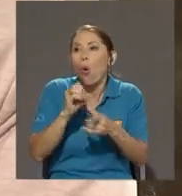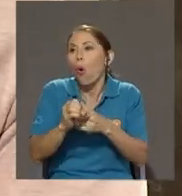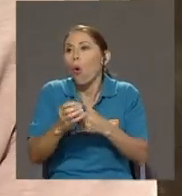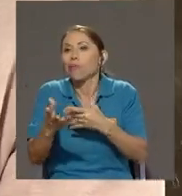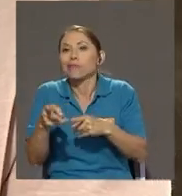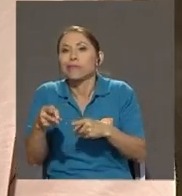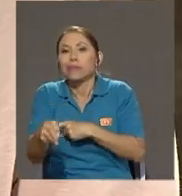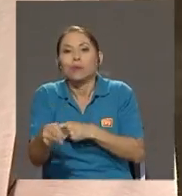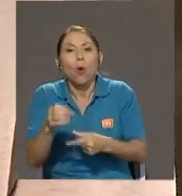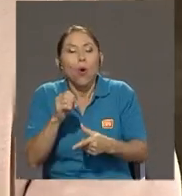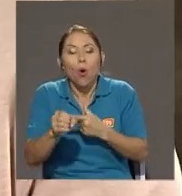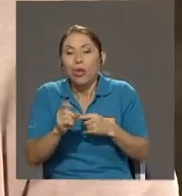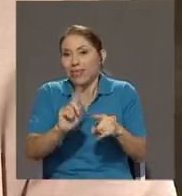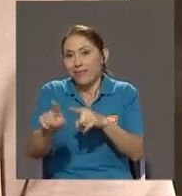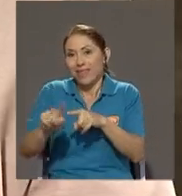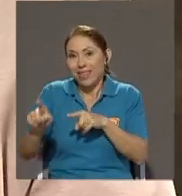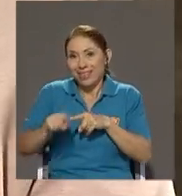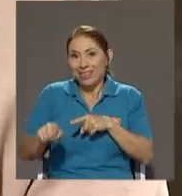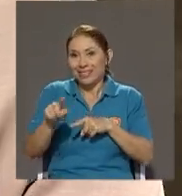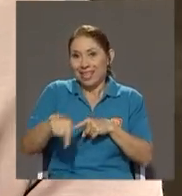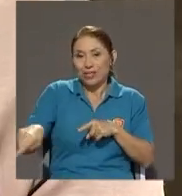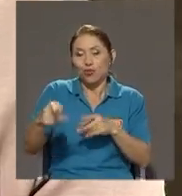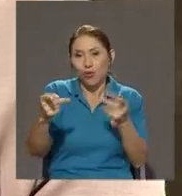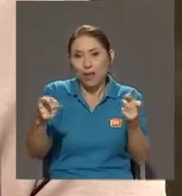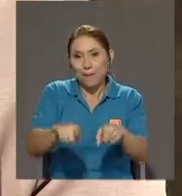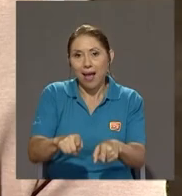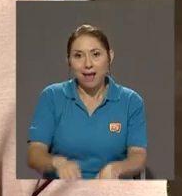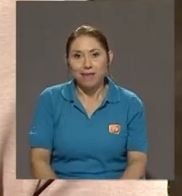este tipo de cosas, que es un desempleo más friccional.